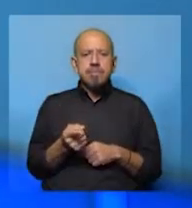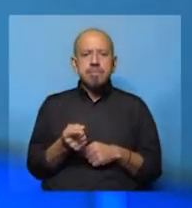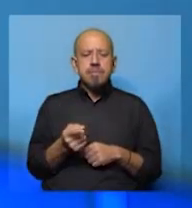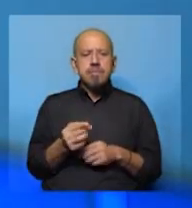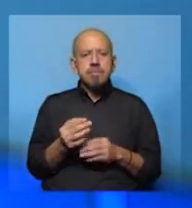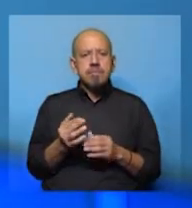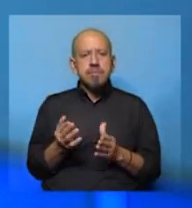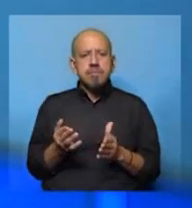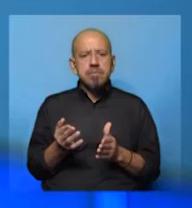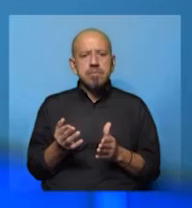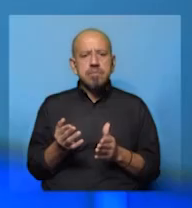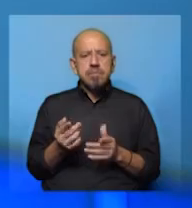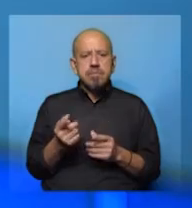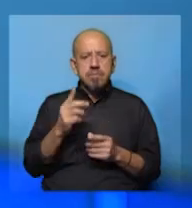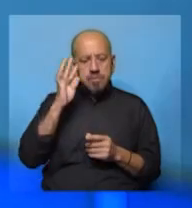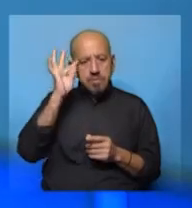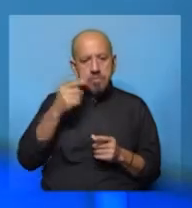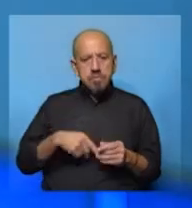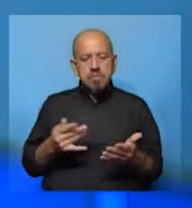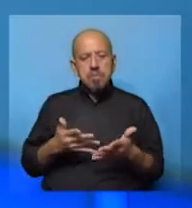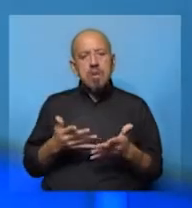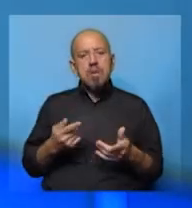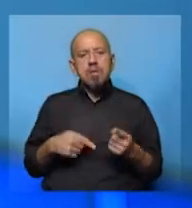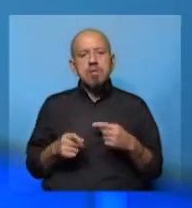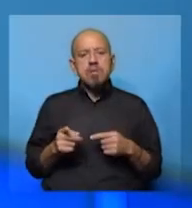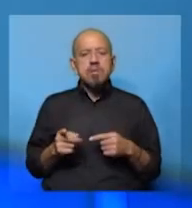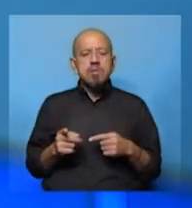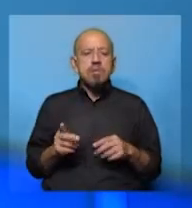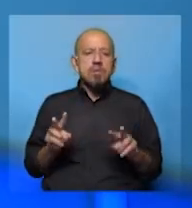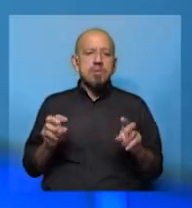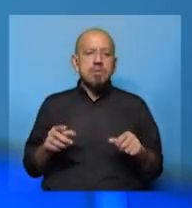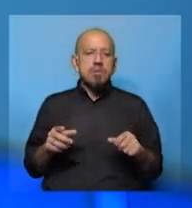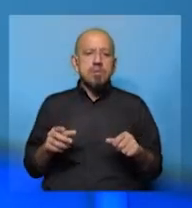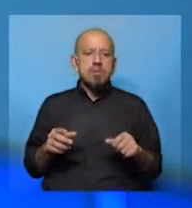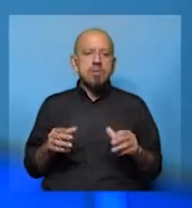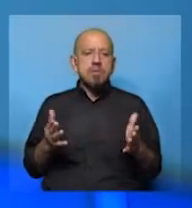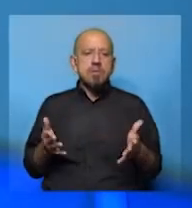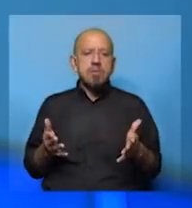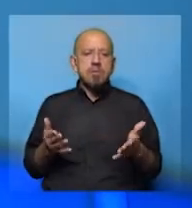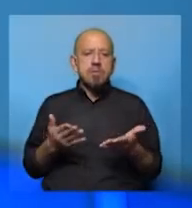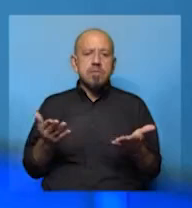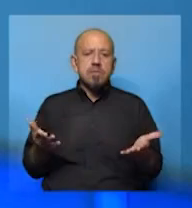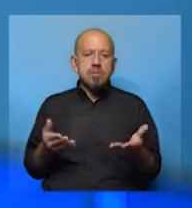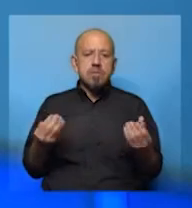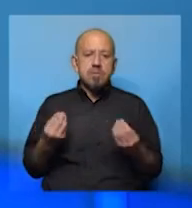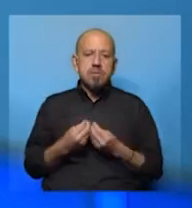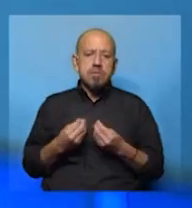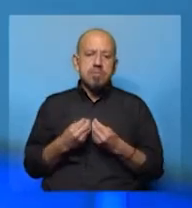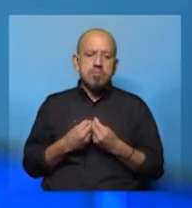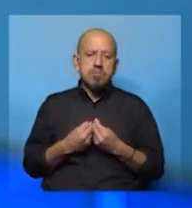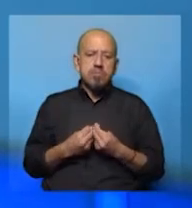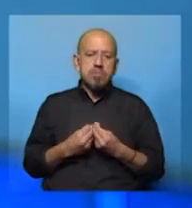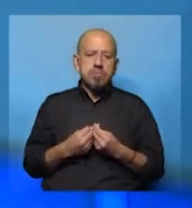que creo que que está siendo superada que tiene que ver con el tema de la enorme cantidad de volumen el